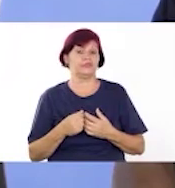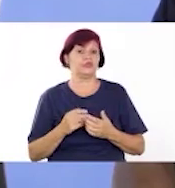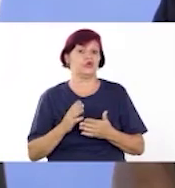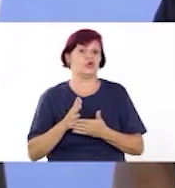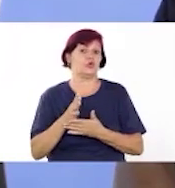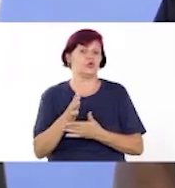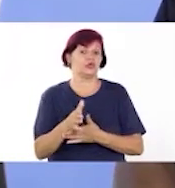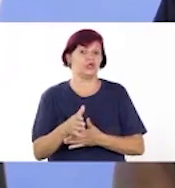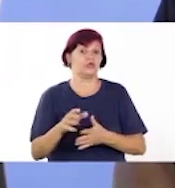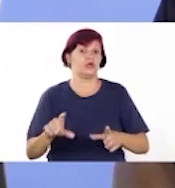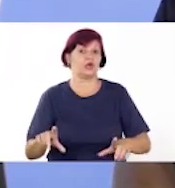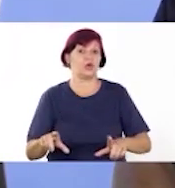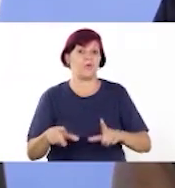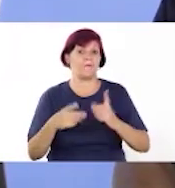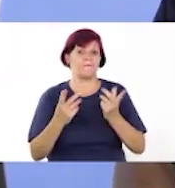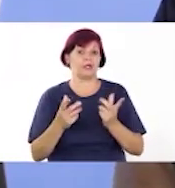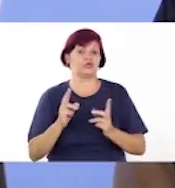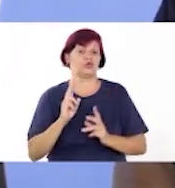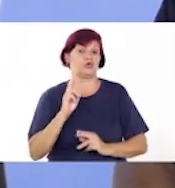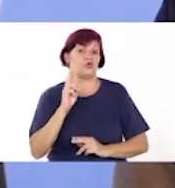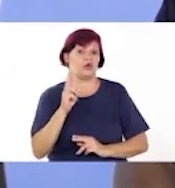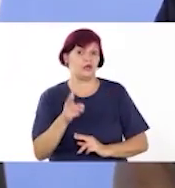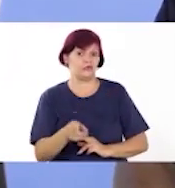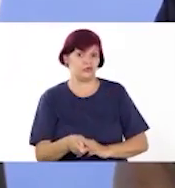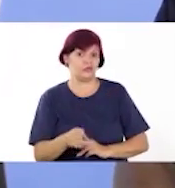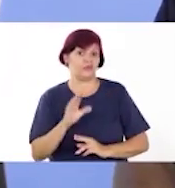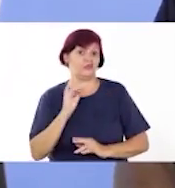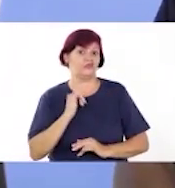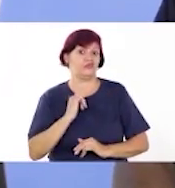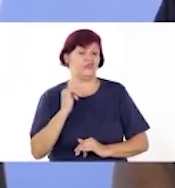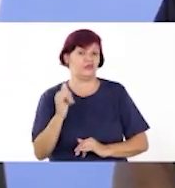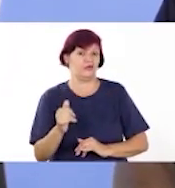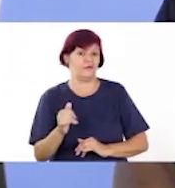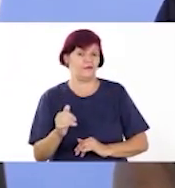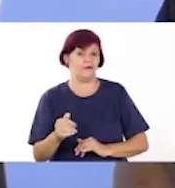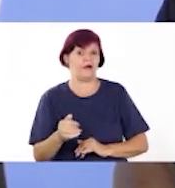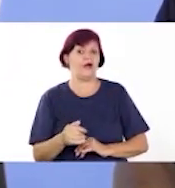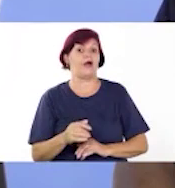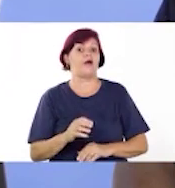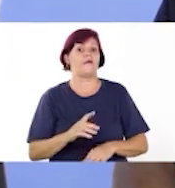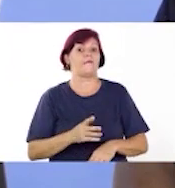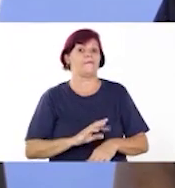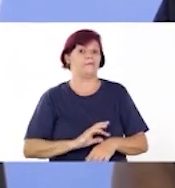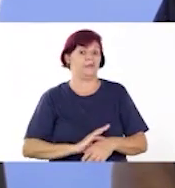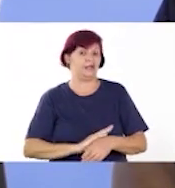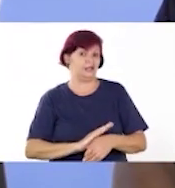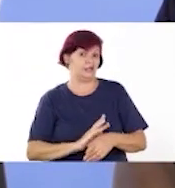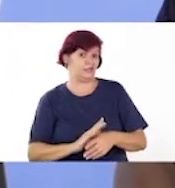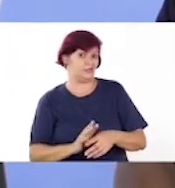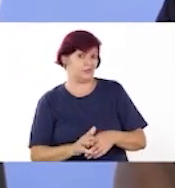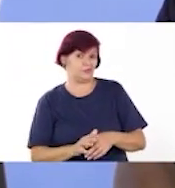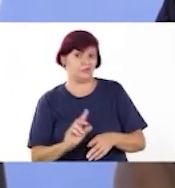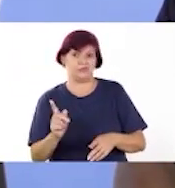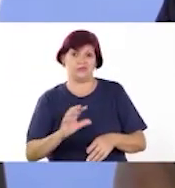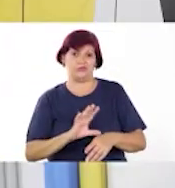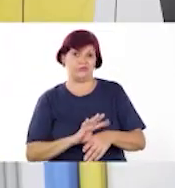seguir cumpliendo con las orientaciones que se han emitido para evitar el contagio del COVID-19